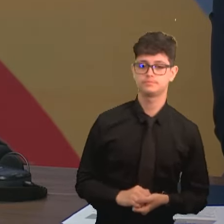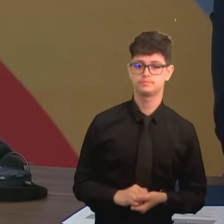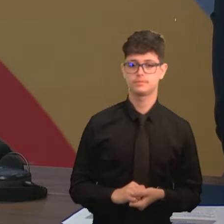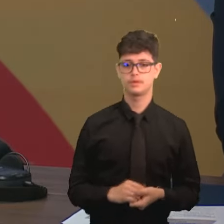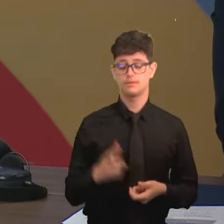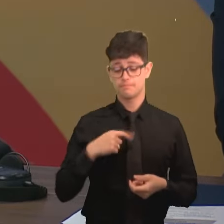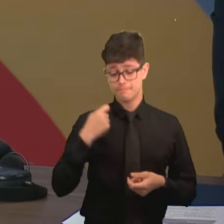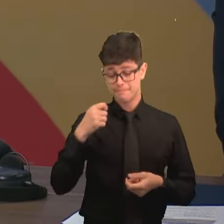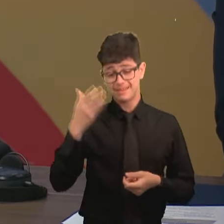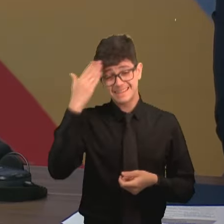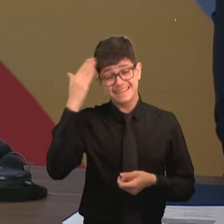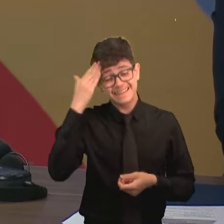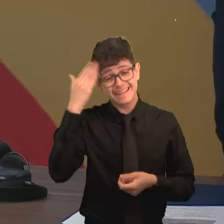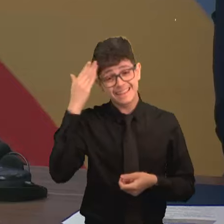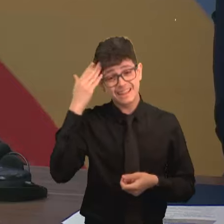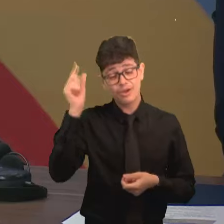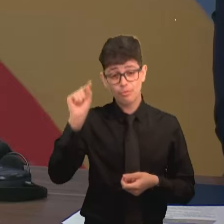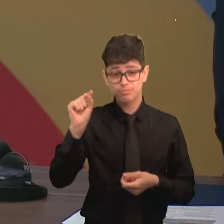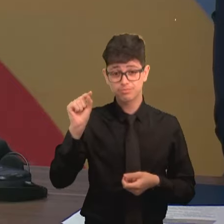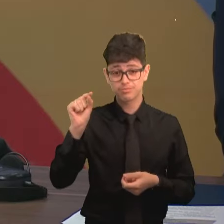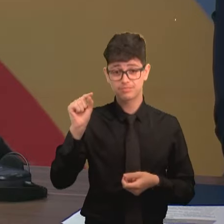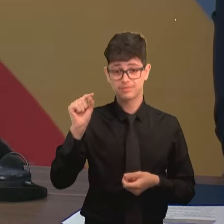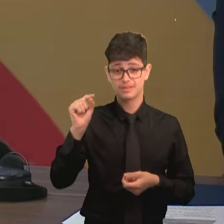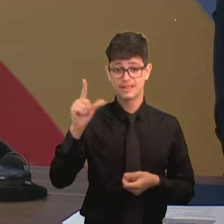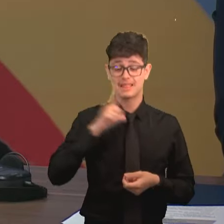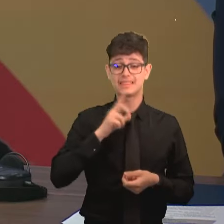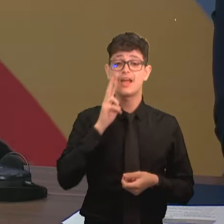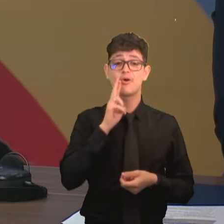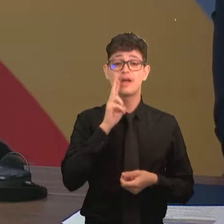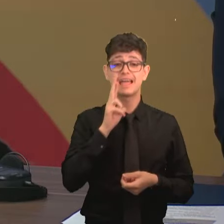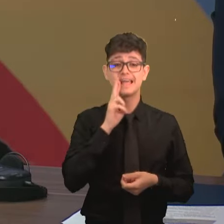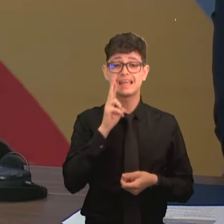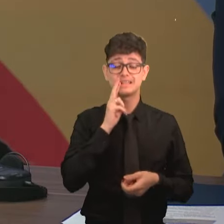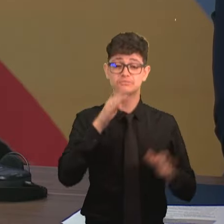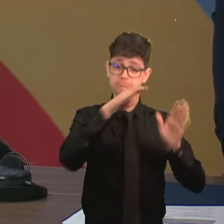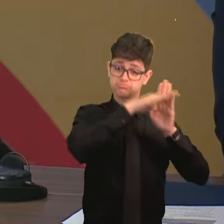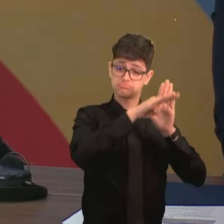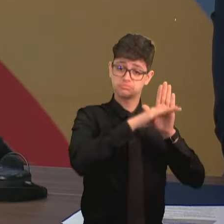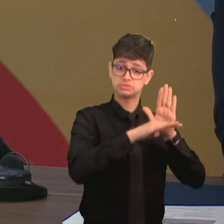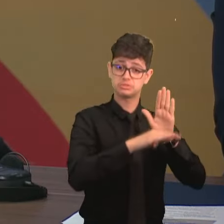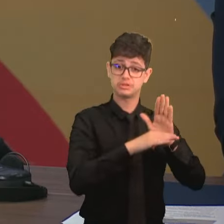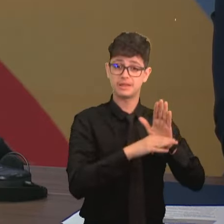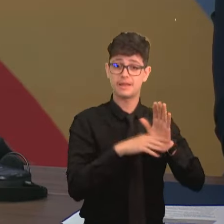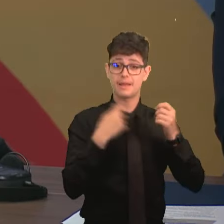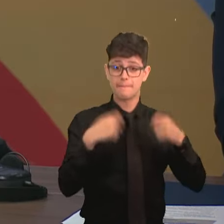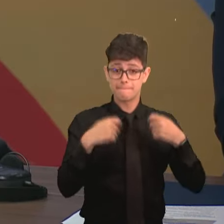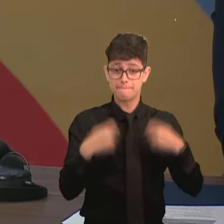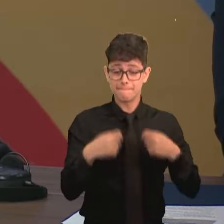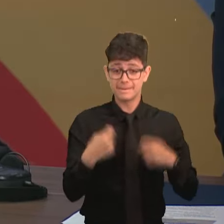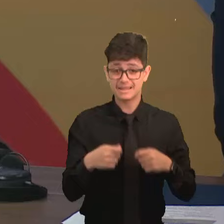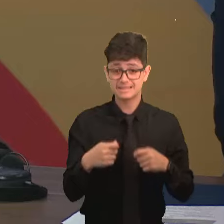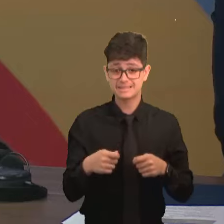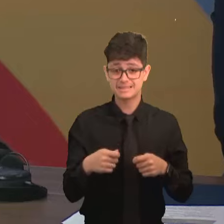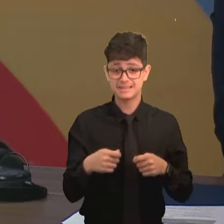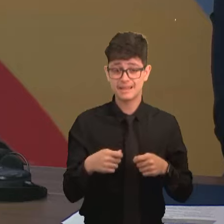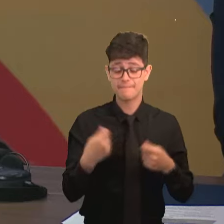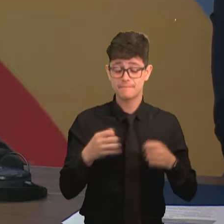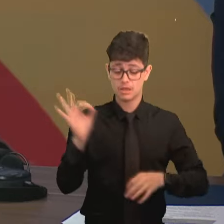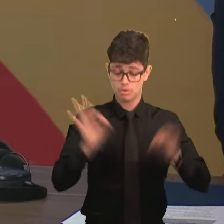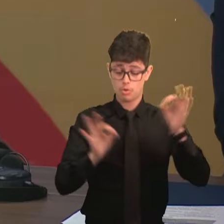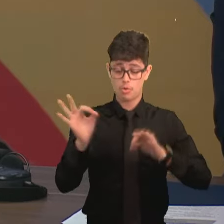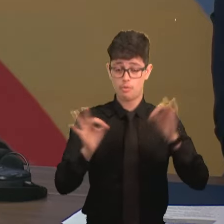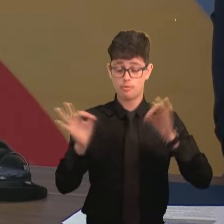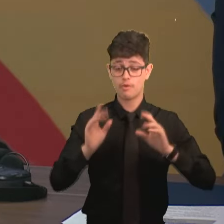que ellas necesitarán, y todos esos resultados estadísticos, ellos necesitan sí pasar por una